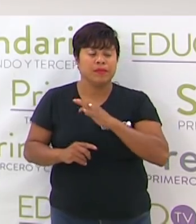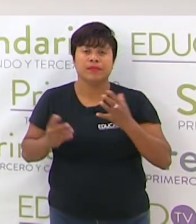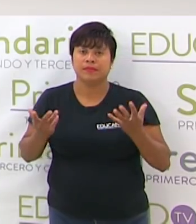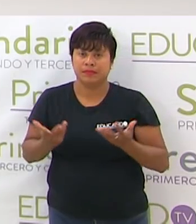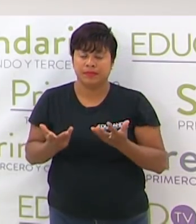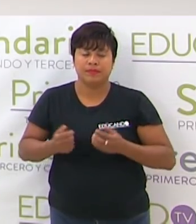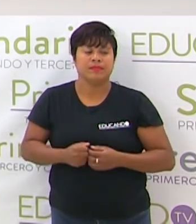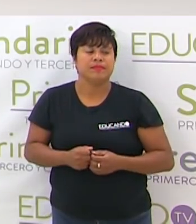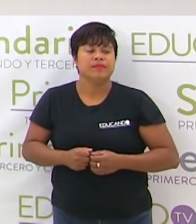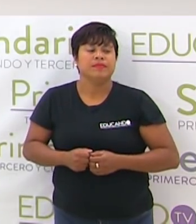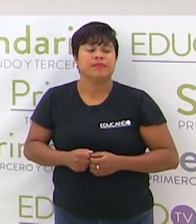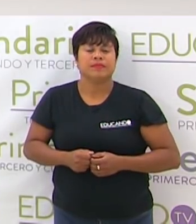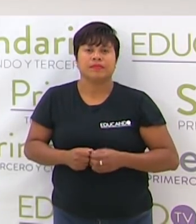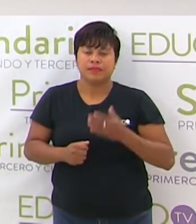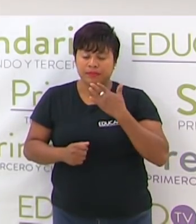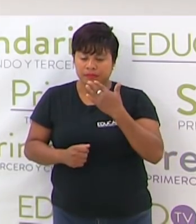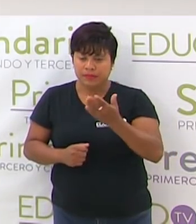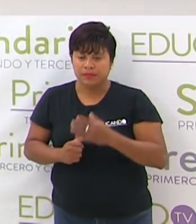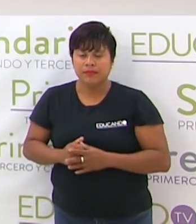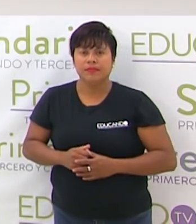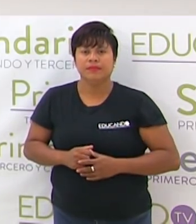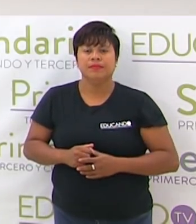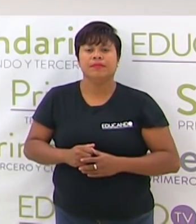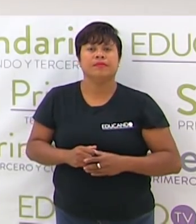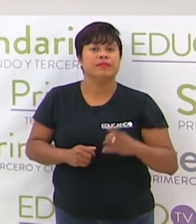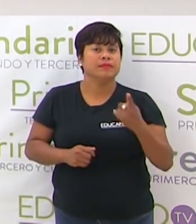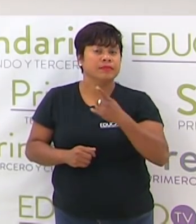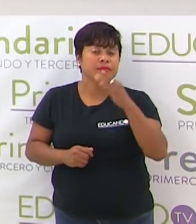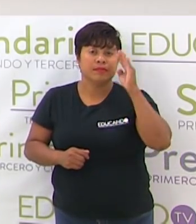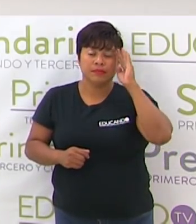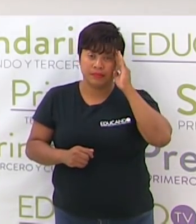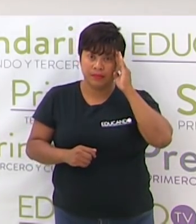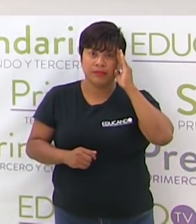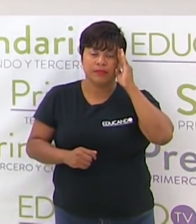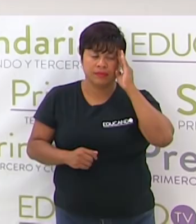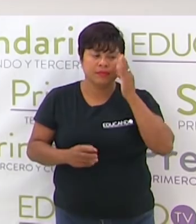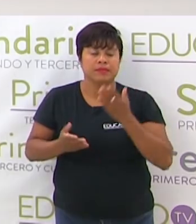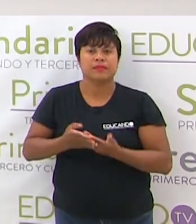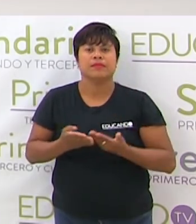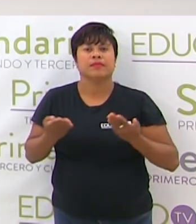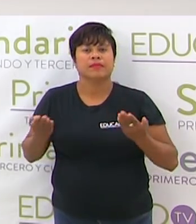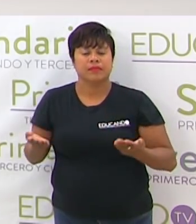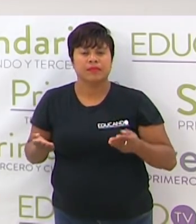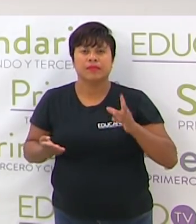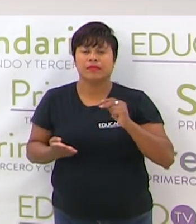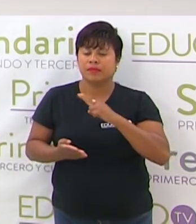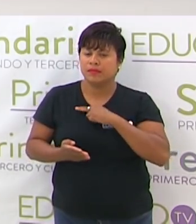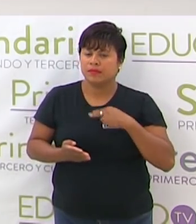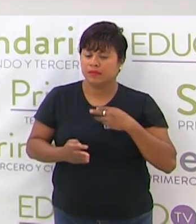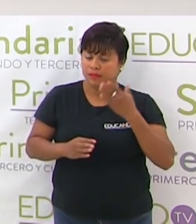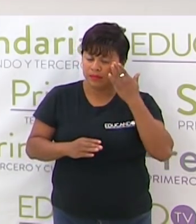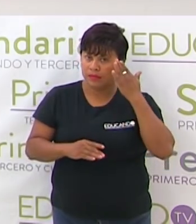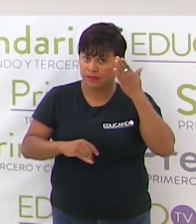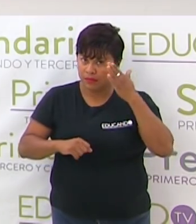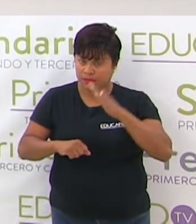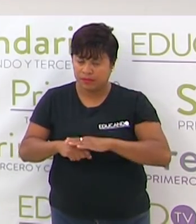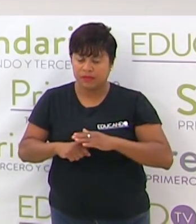hacer. Bien, ¿qué te parece si ahora ya no tomamos en